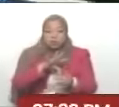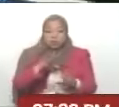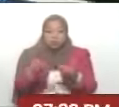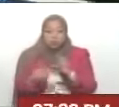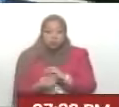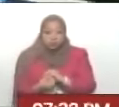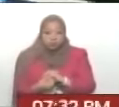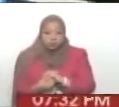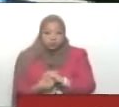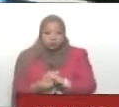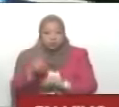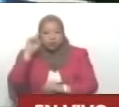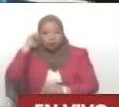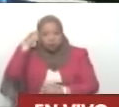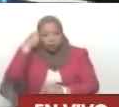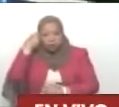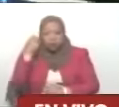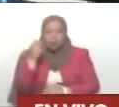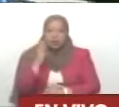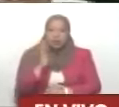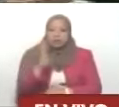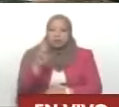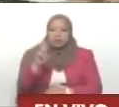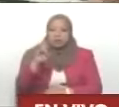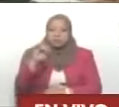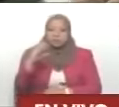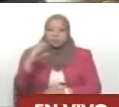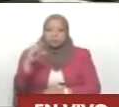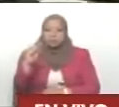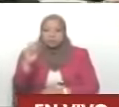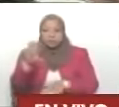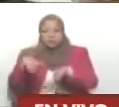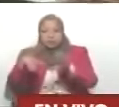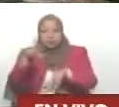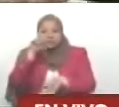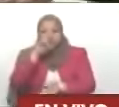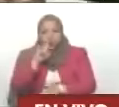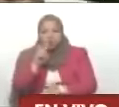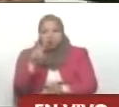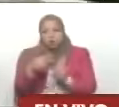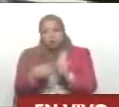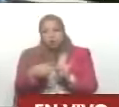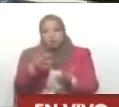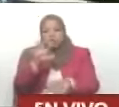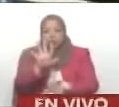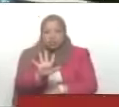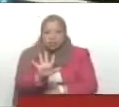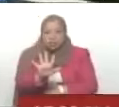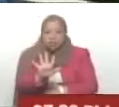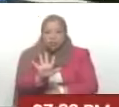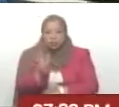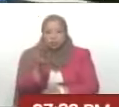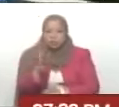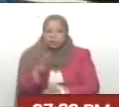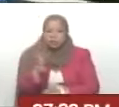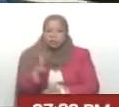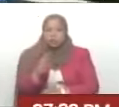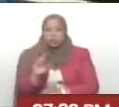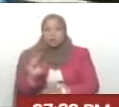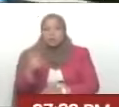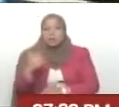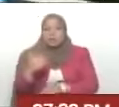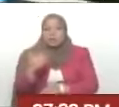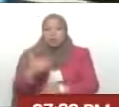se creó el BRICS? Hace creo que 15 años, 2005, si no me equivoco, creo que se creó el BRICS. Sí, se dieron los primeros